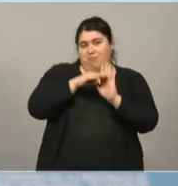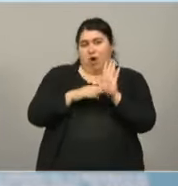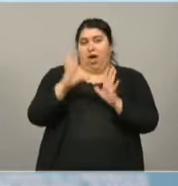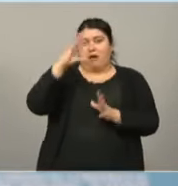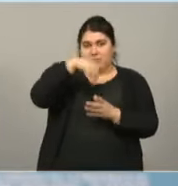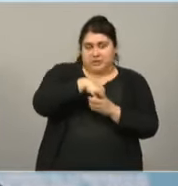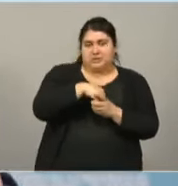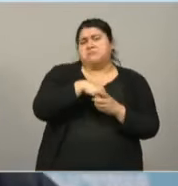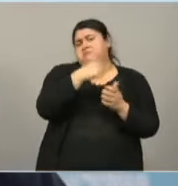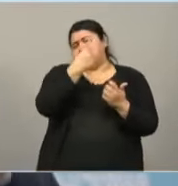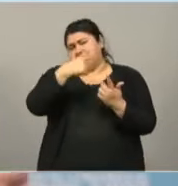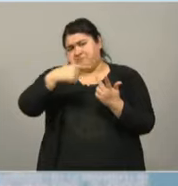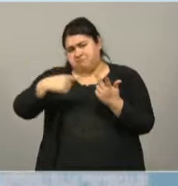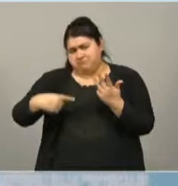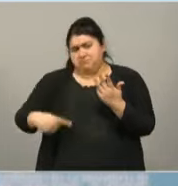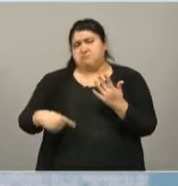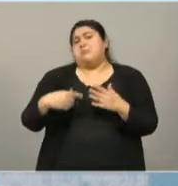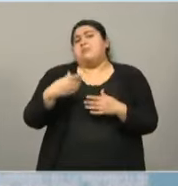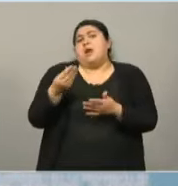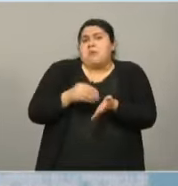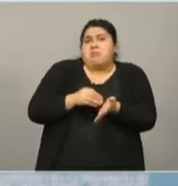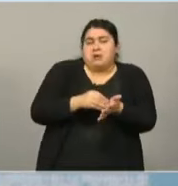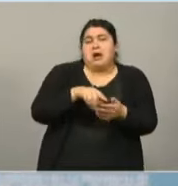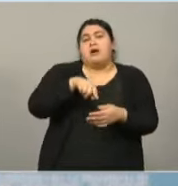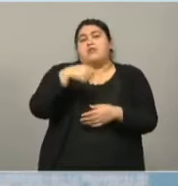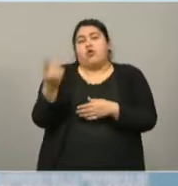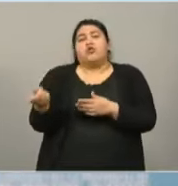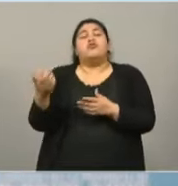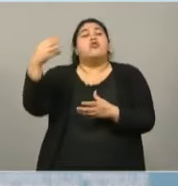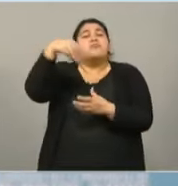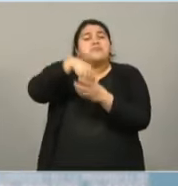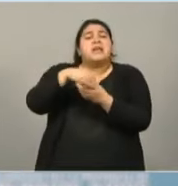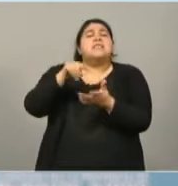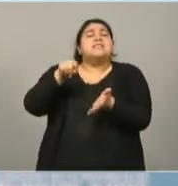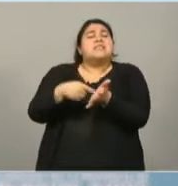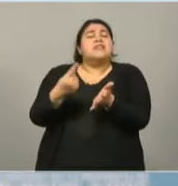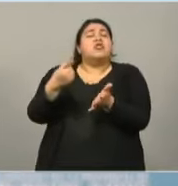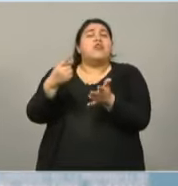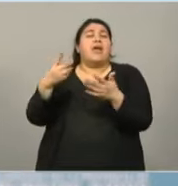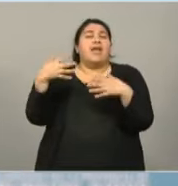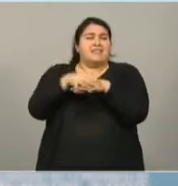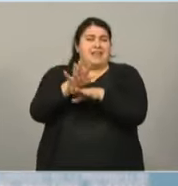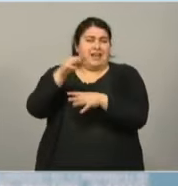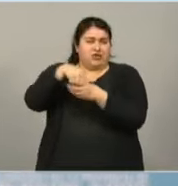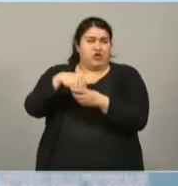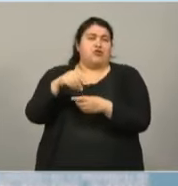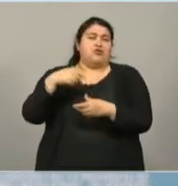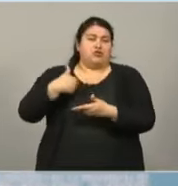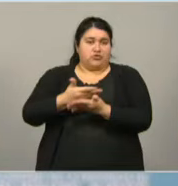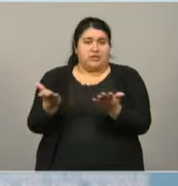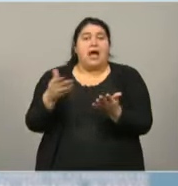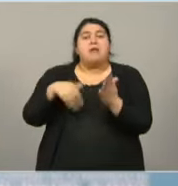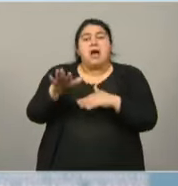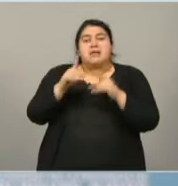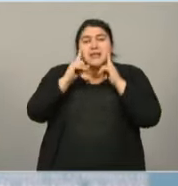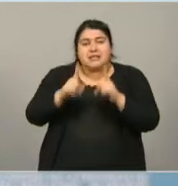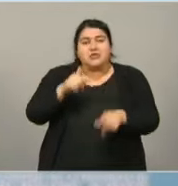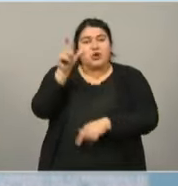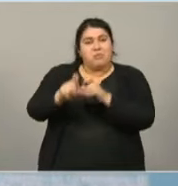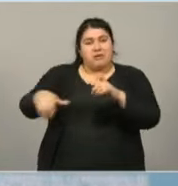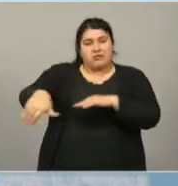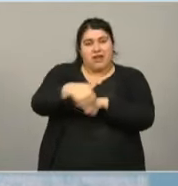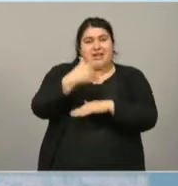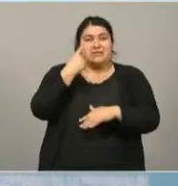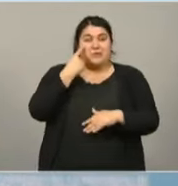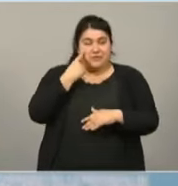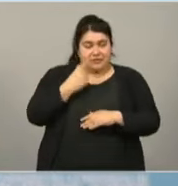más programas no quiero después está el centro de integración social que tiene que ver con con las personas en situación de calle eh